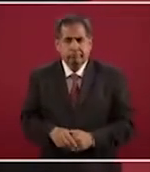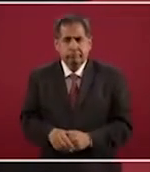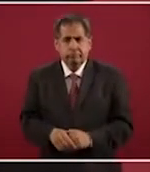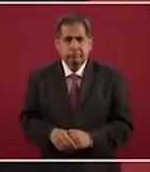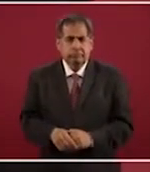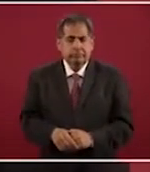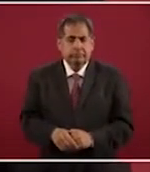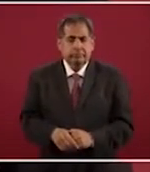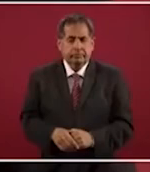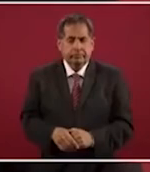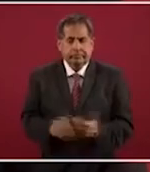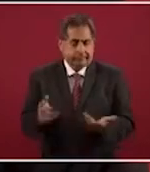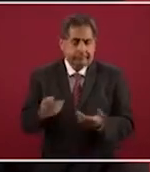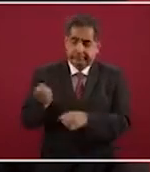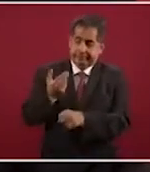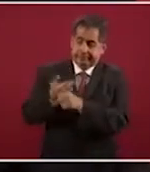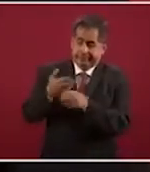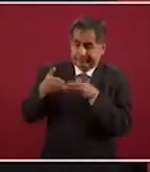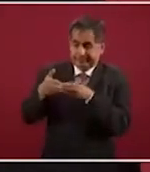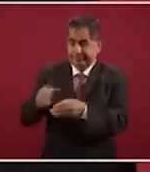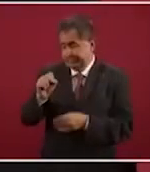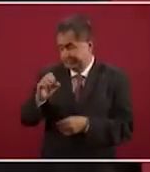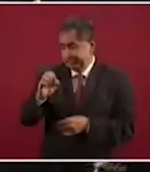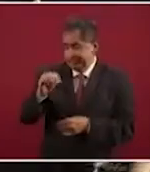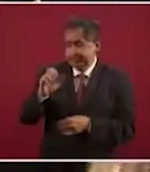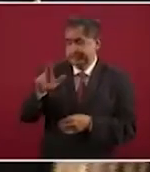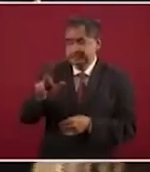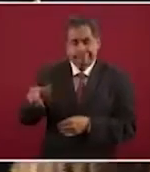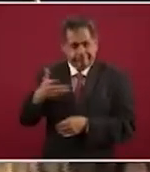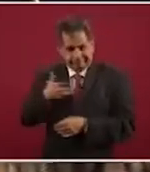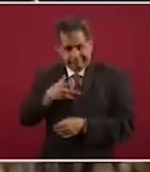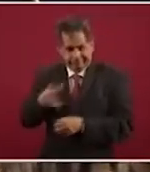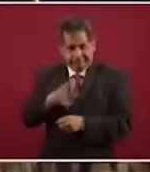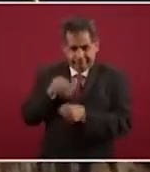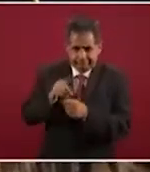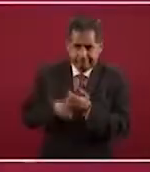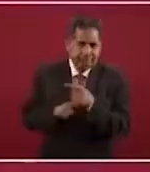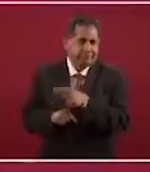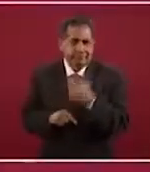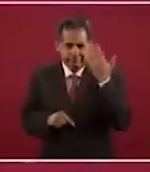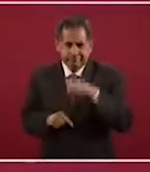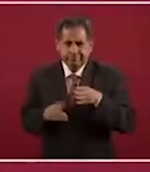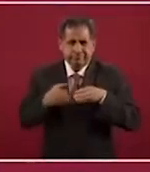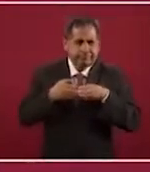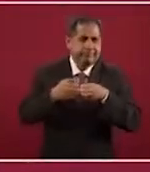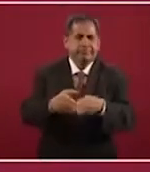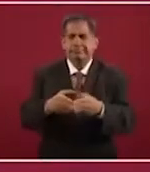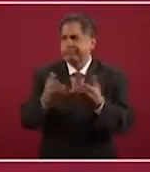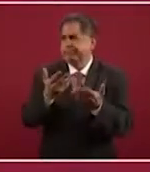Es la Secretaría de Marina la que tiene pues las